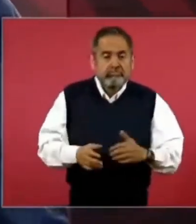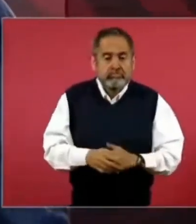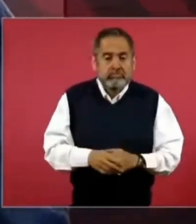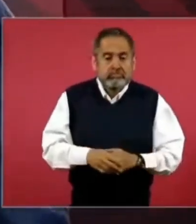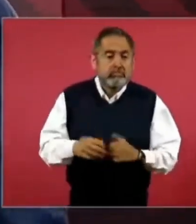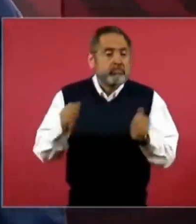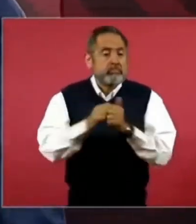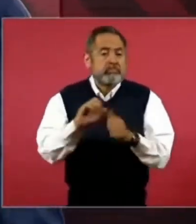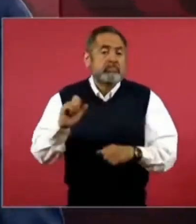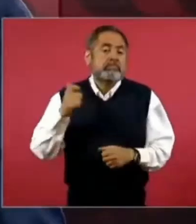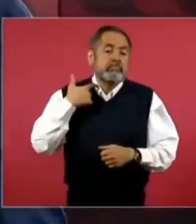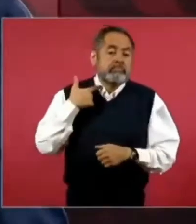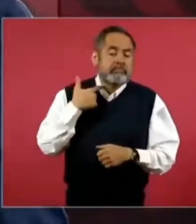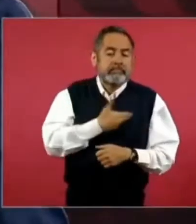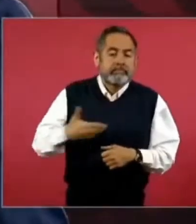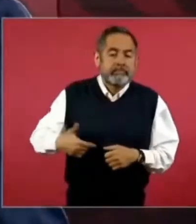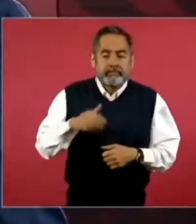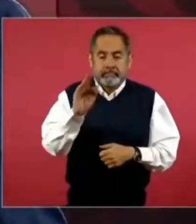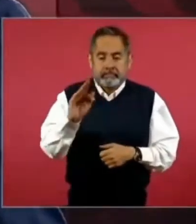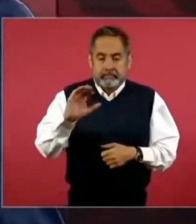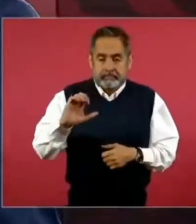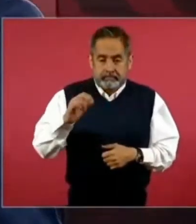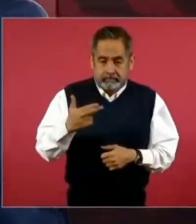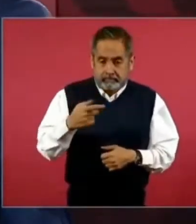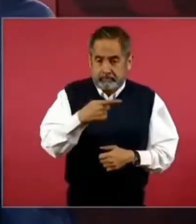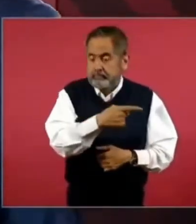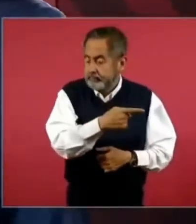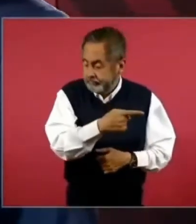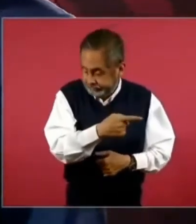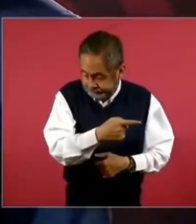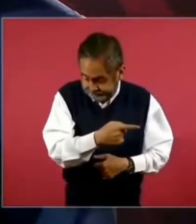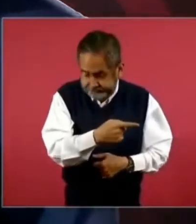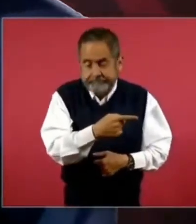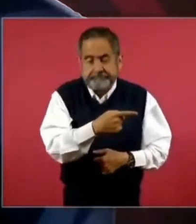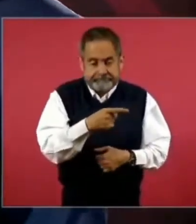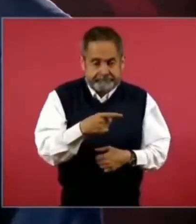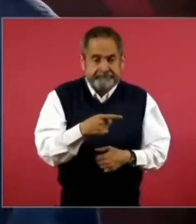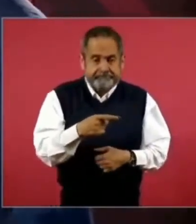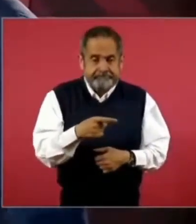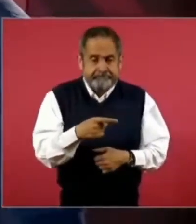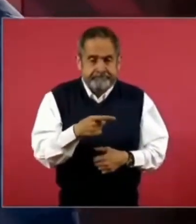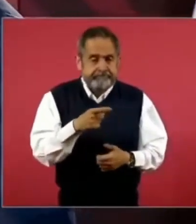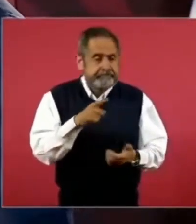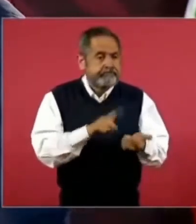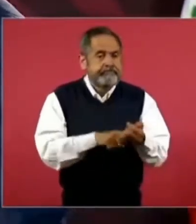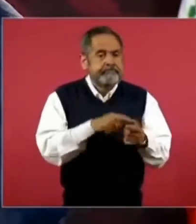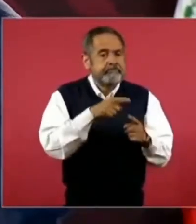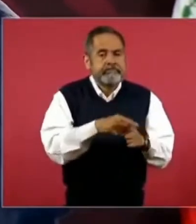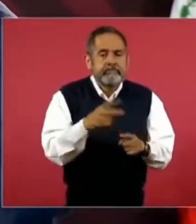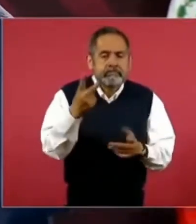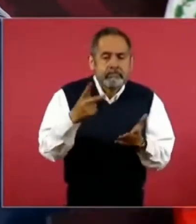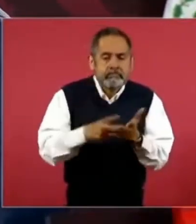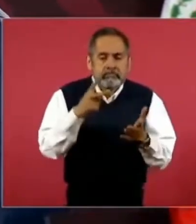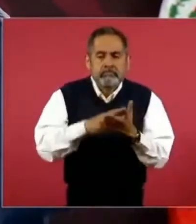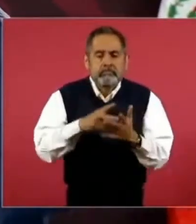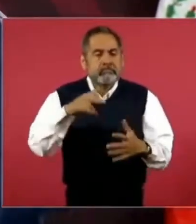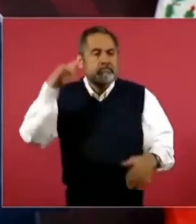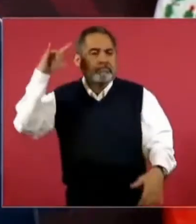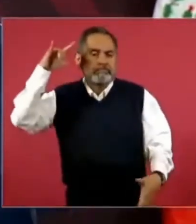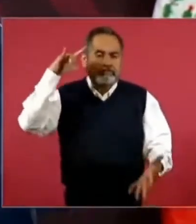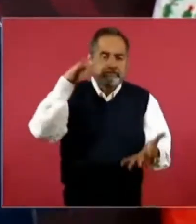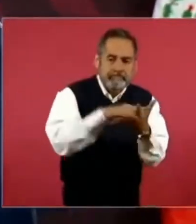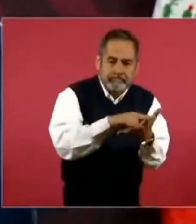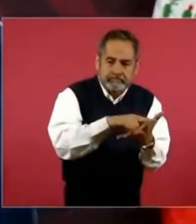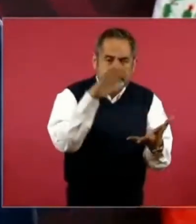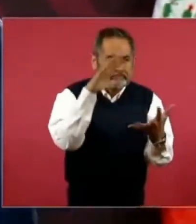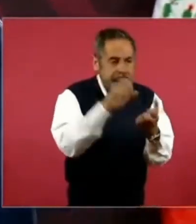con Calderón hay 2 accidentes y pierden la vida